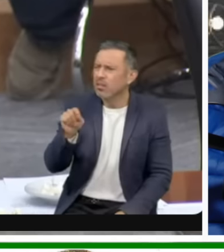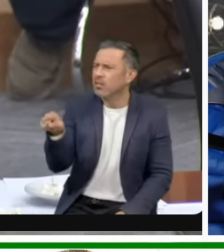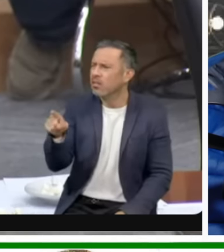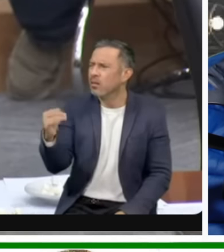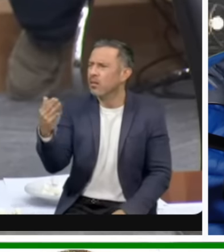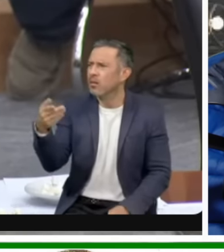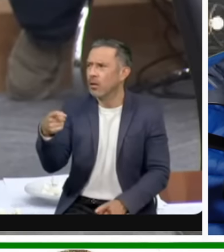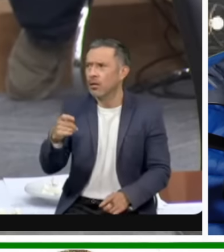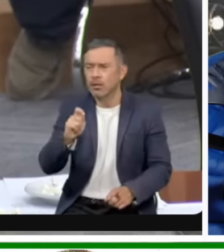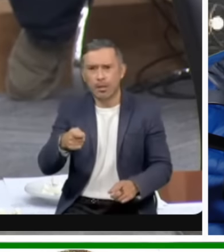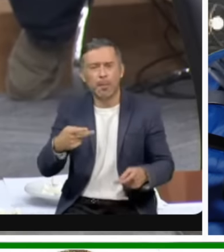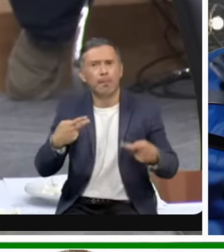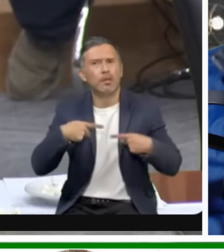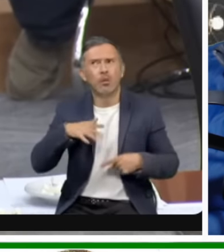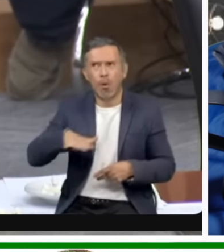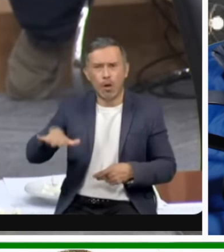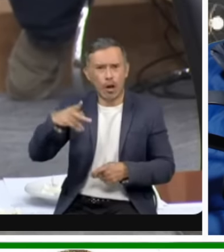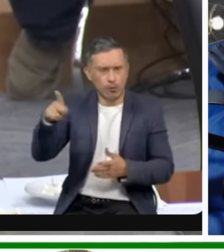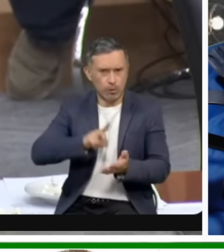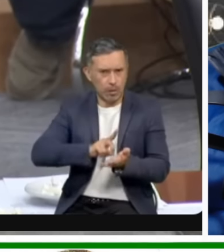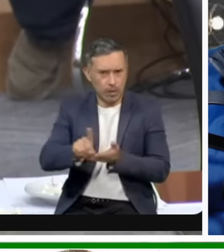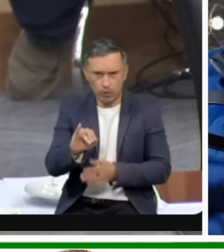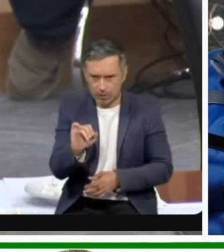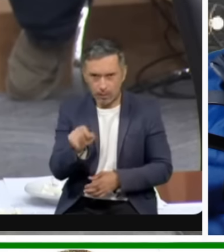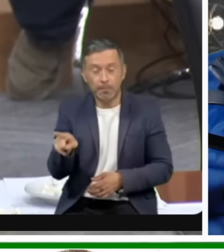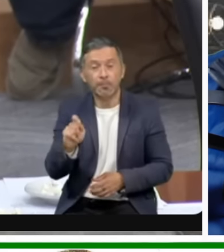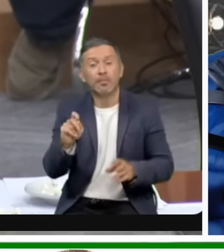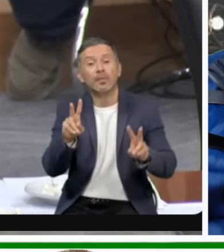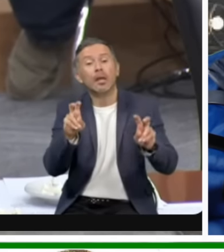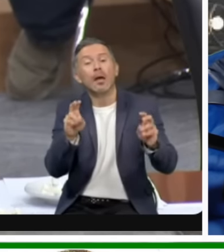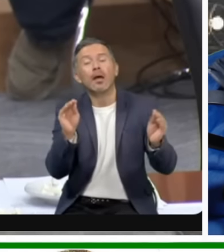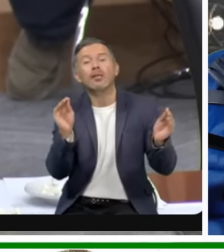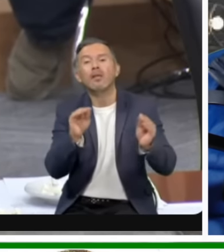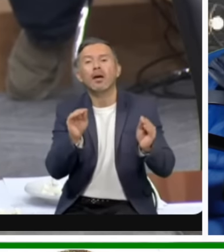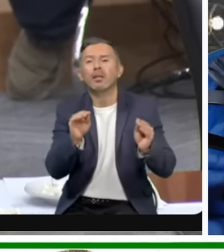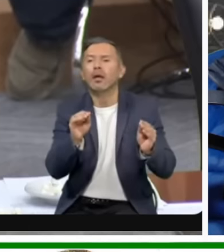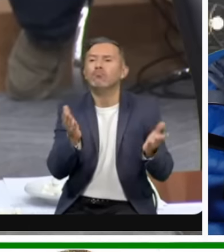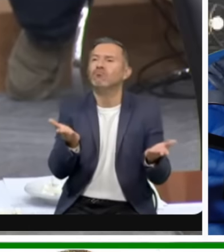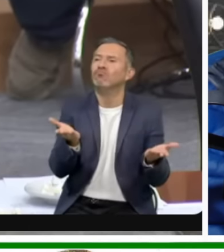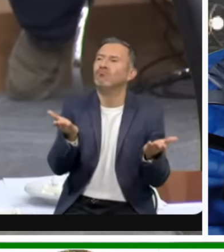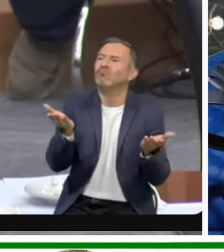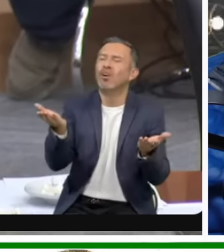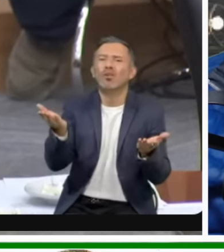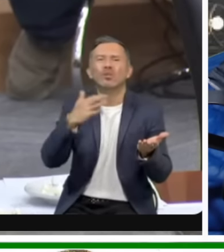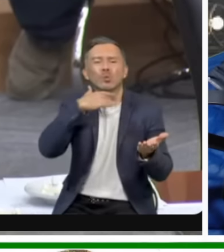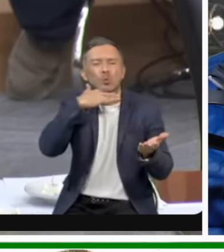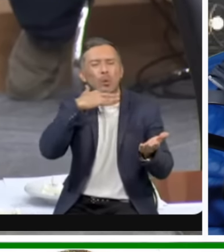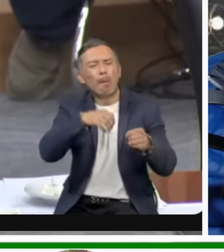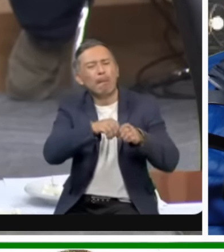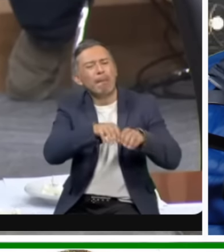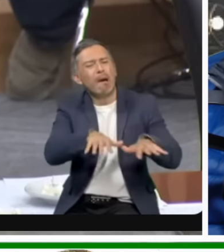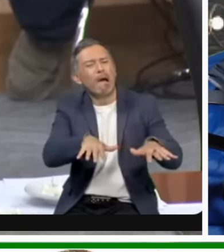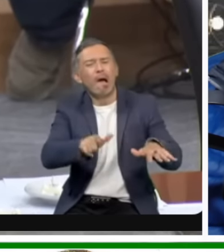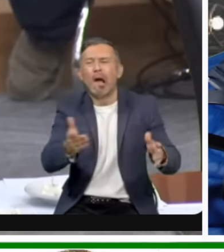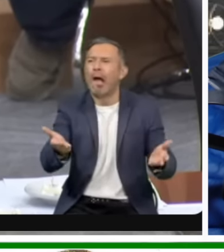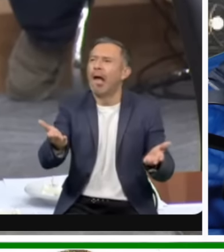derecho de los ciudadanos no les llevemos este debate no les llevemos esta mancha a ellos que